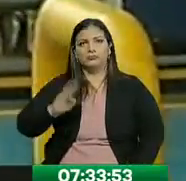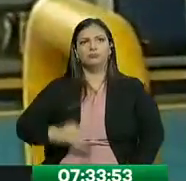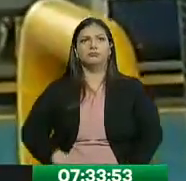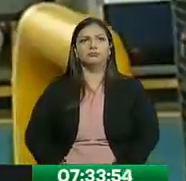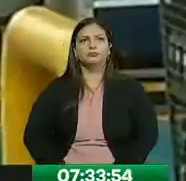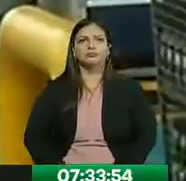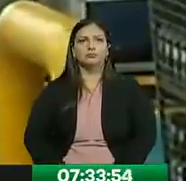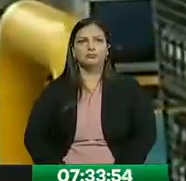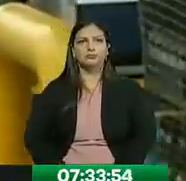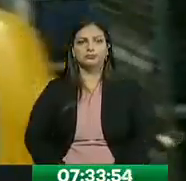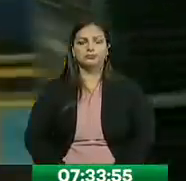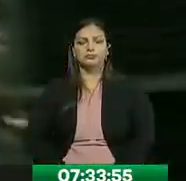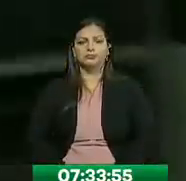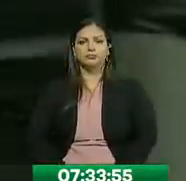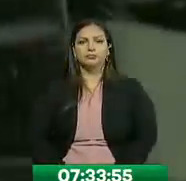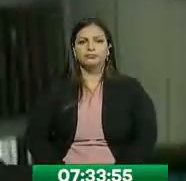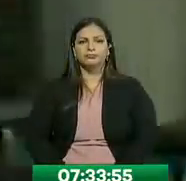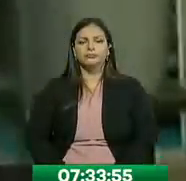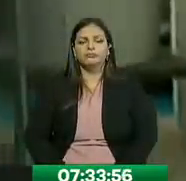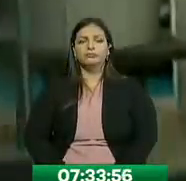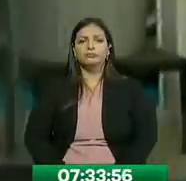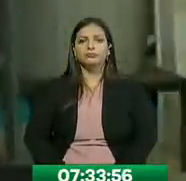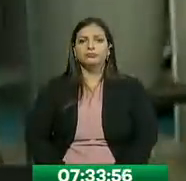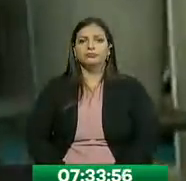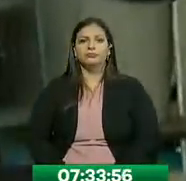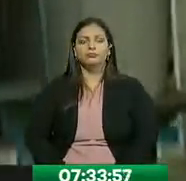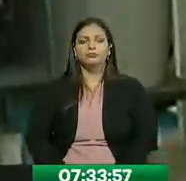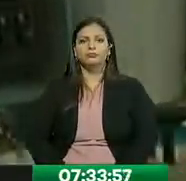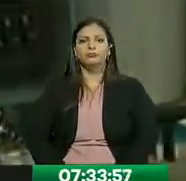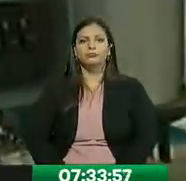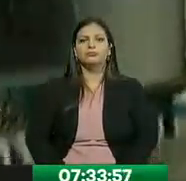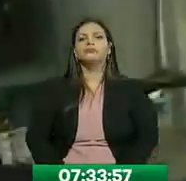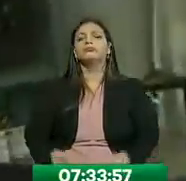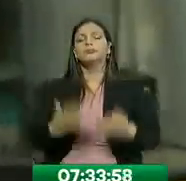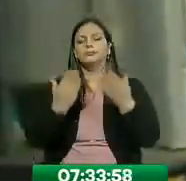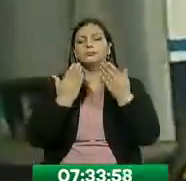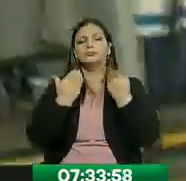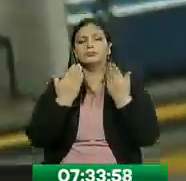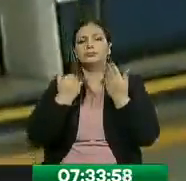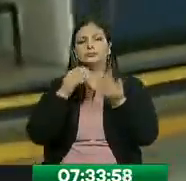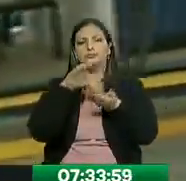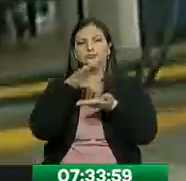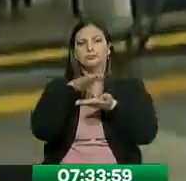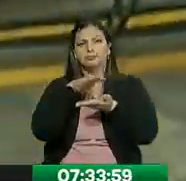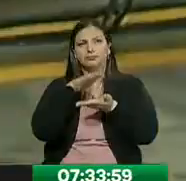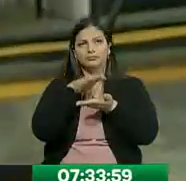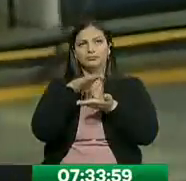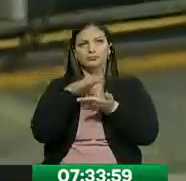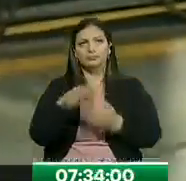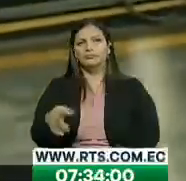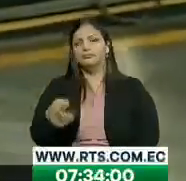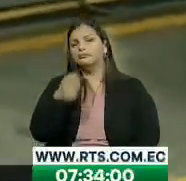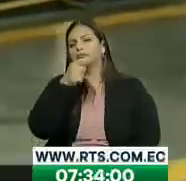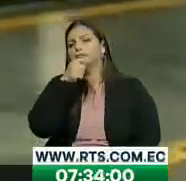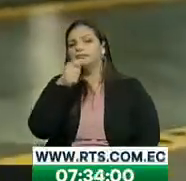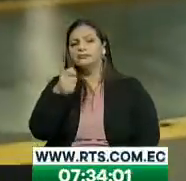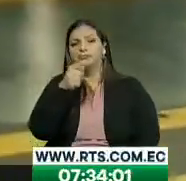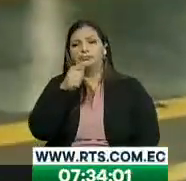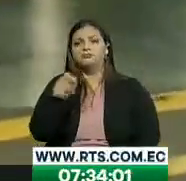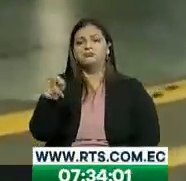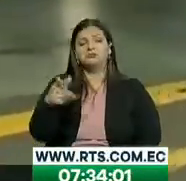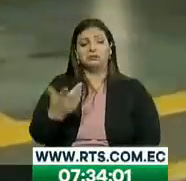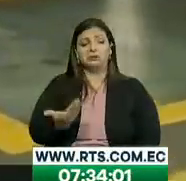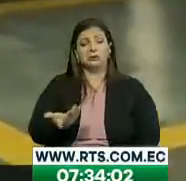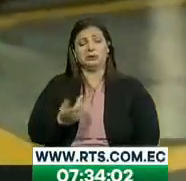avenida Quito, en el centro de Guayaquil. Ya escuchamos entonces la opinión de varios